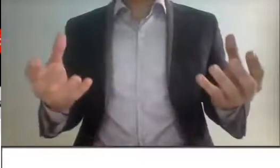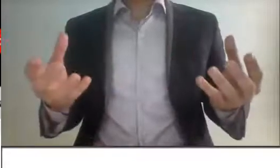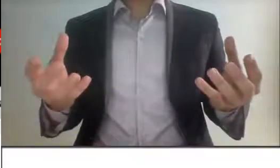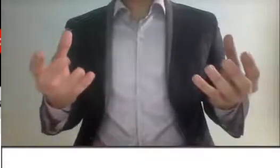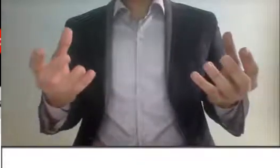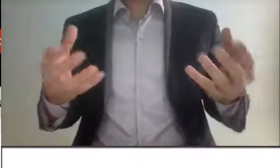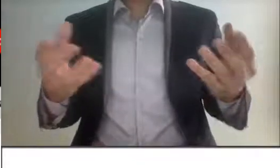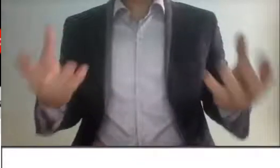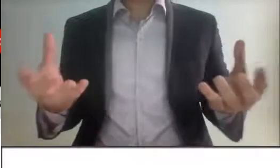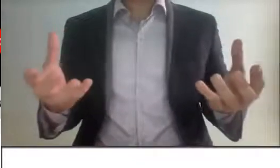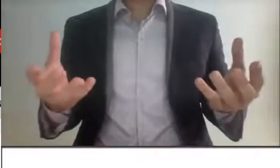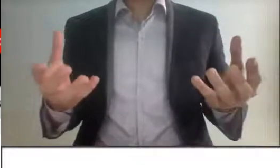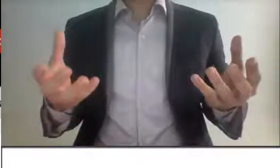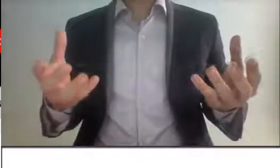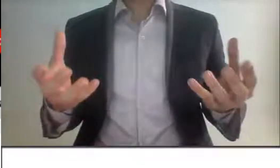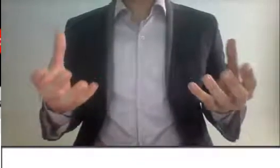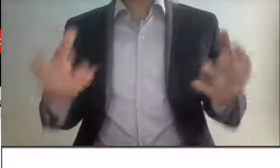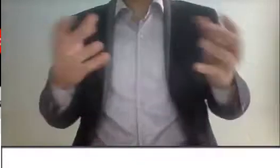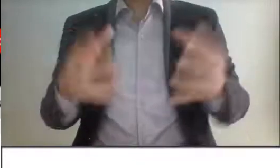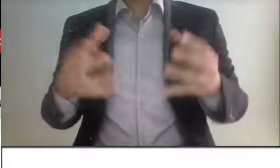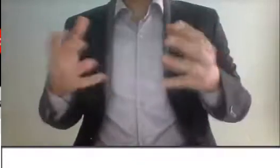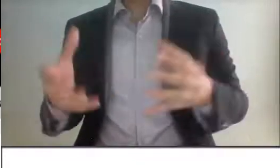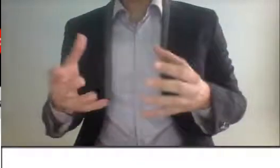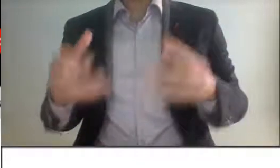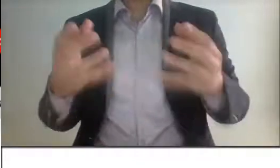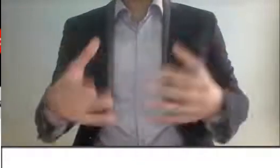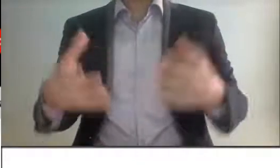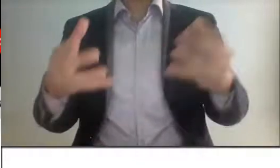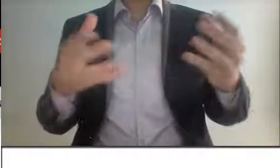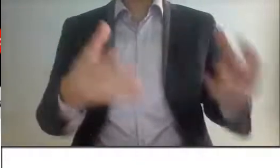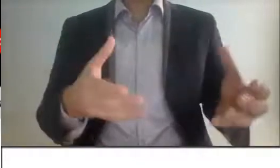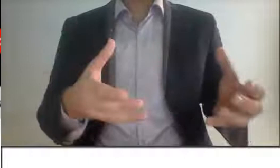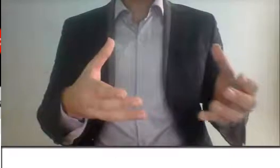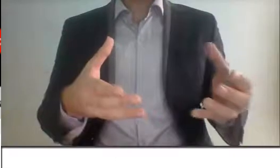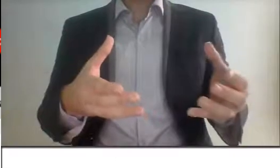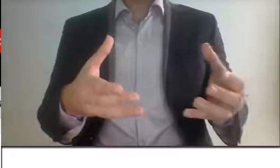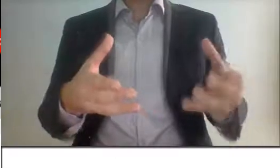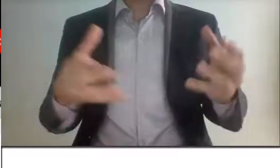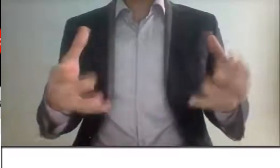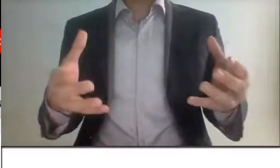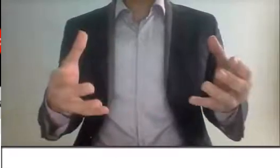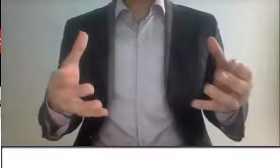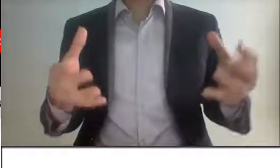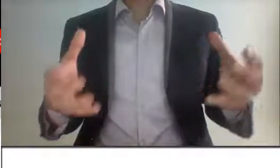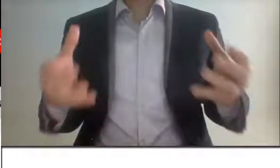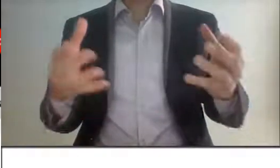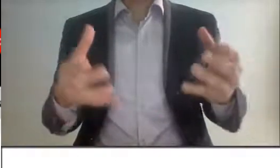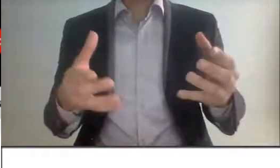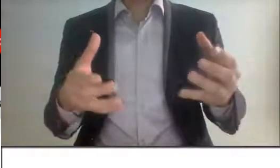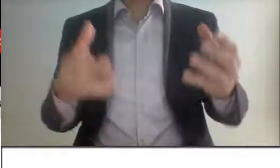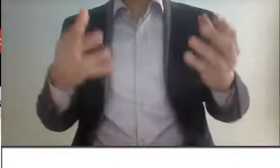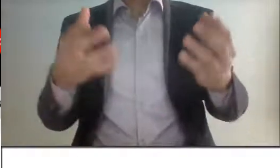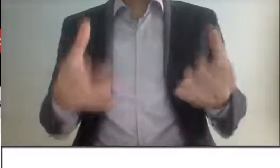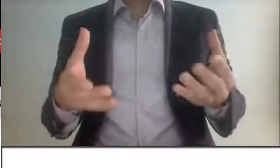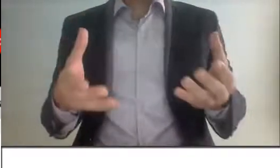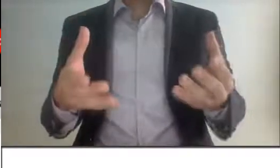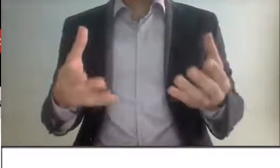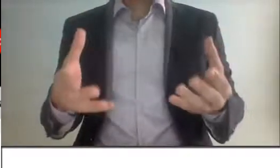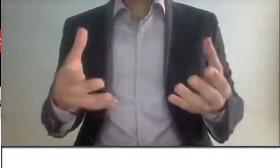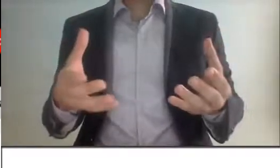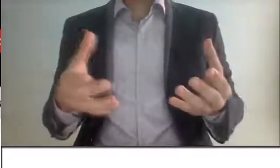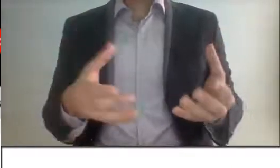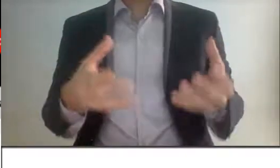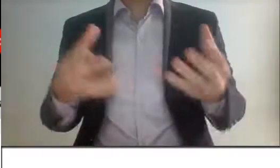otros canales que incluso toman su contenido en ocasiones para, pues digamos, hacer reseñas sobre ciertos temas o para, pues, hablar sobre ciertos